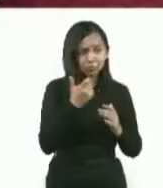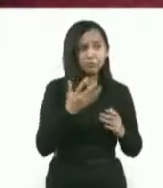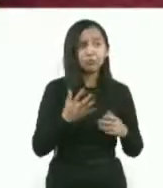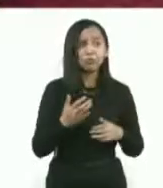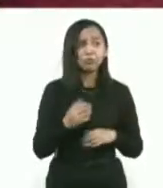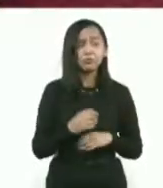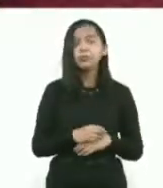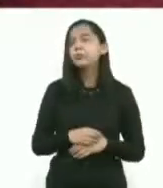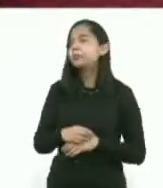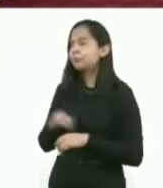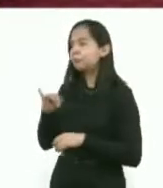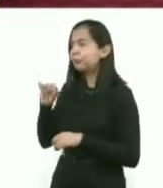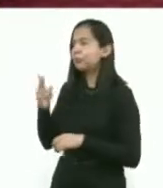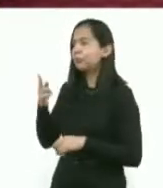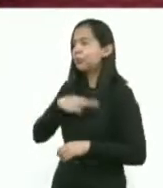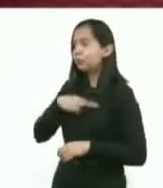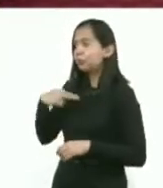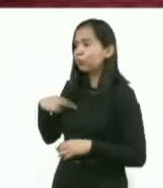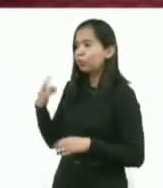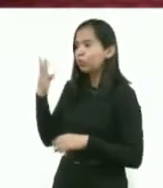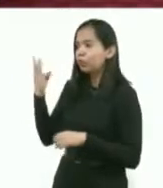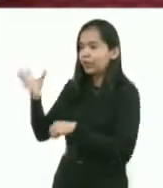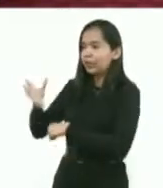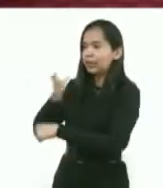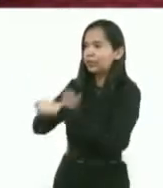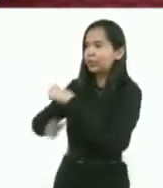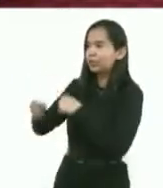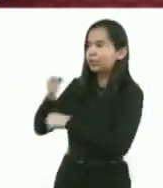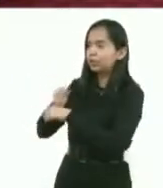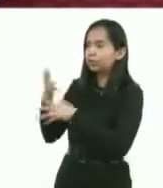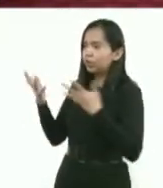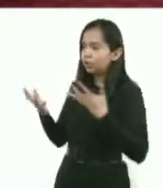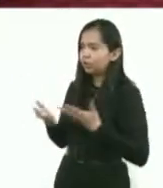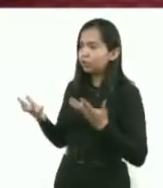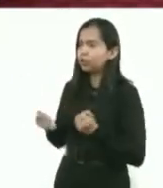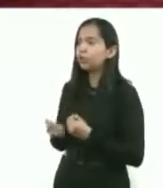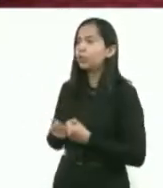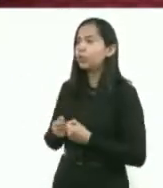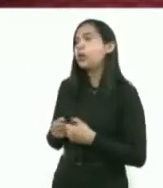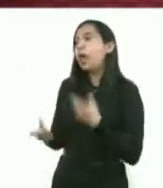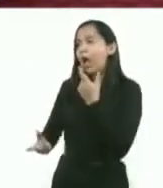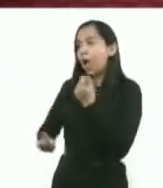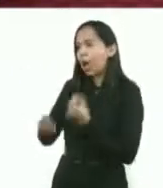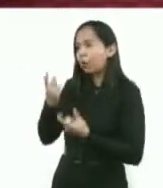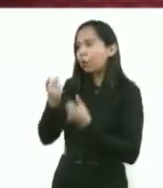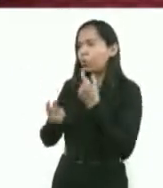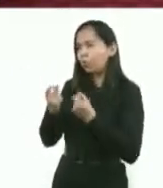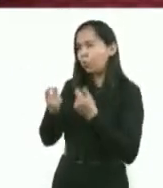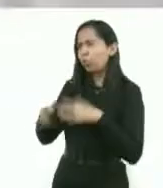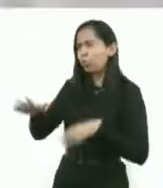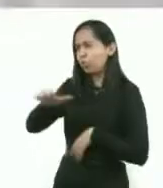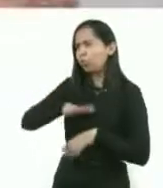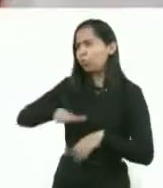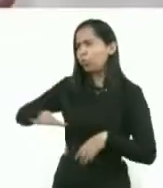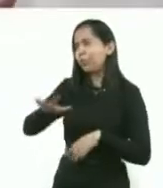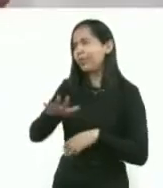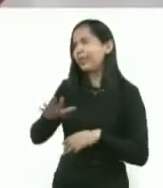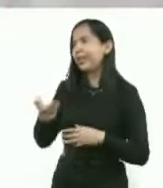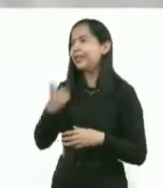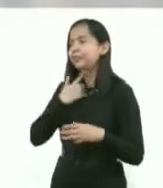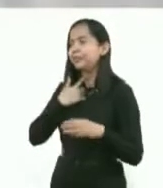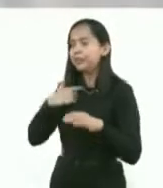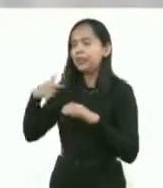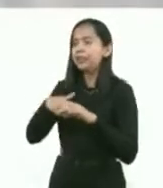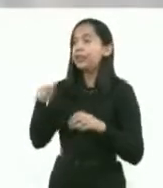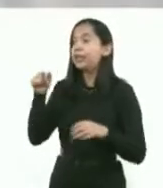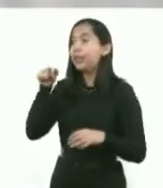llevamos 3 años haciéndolo y esto ha hecho que alguna gasolinera carera, pasada de rosca, se quede sin